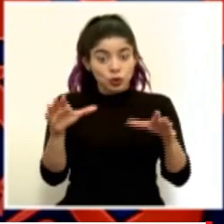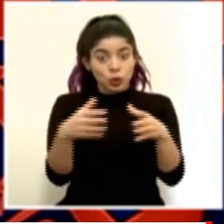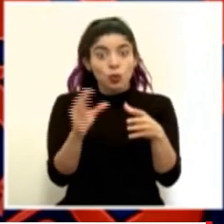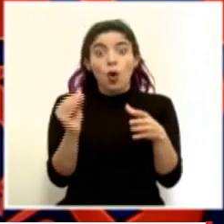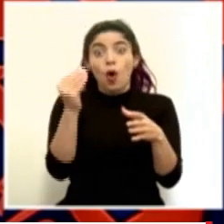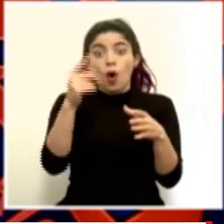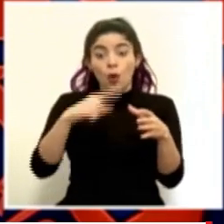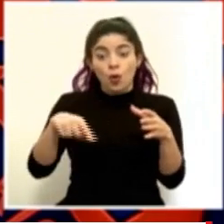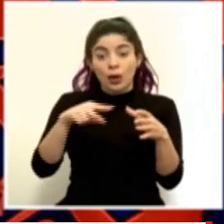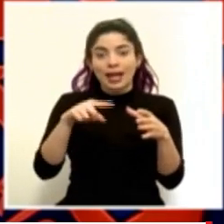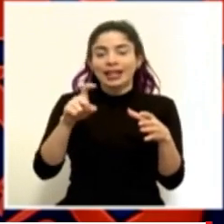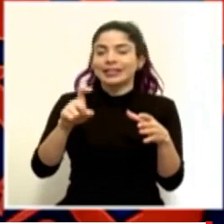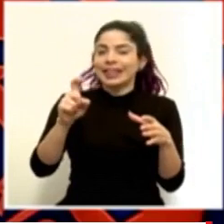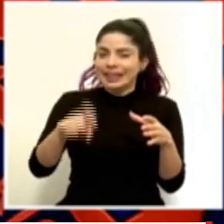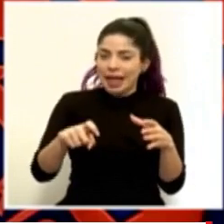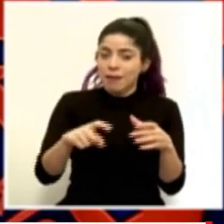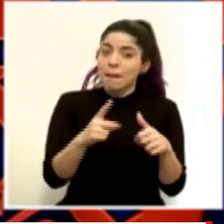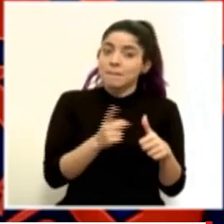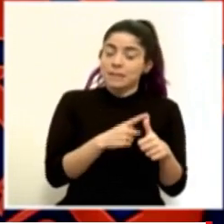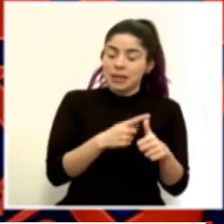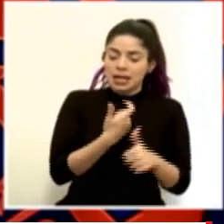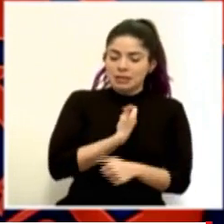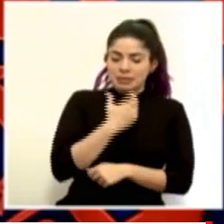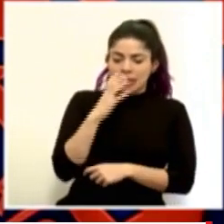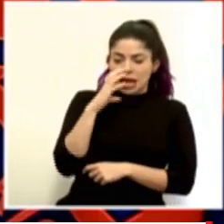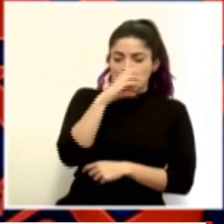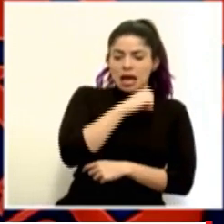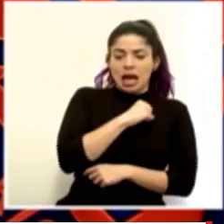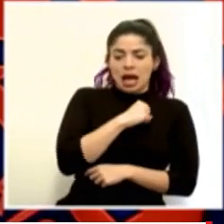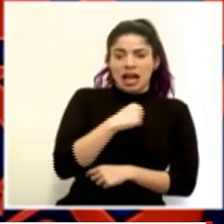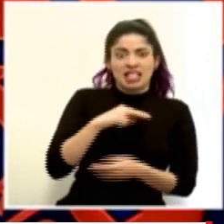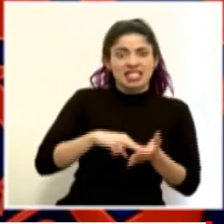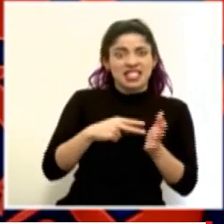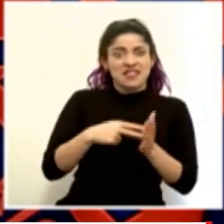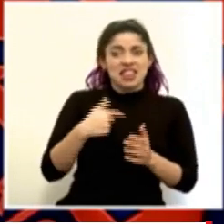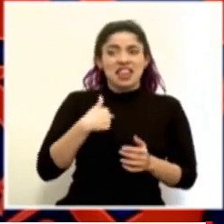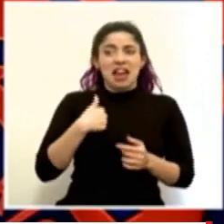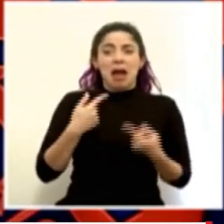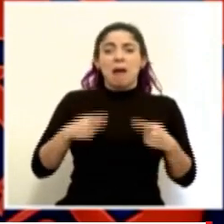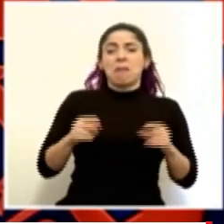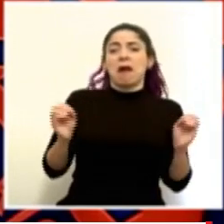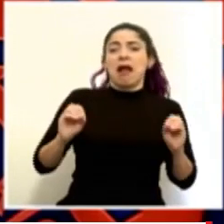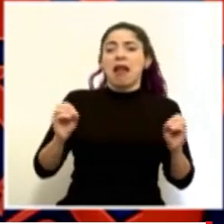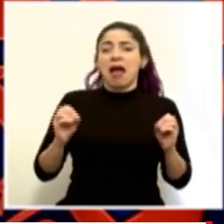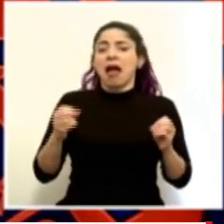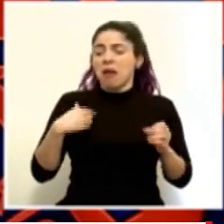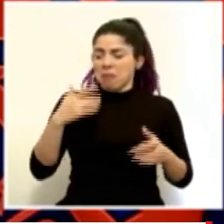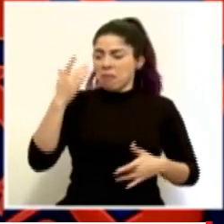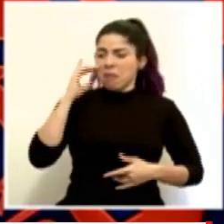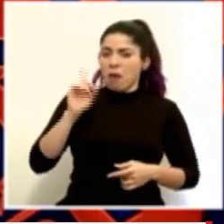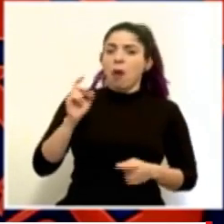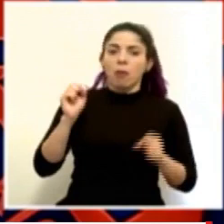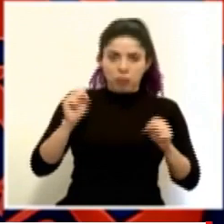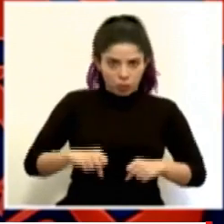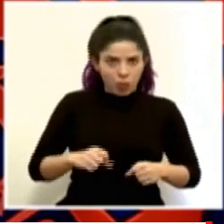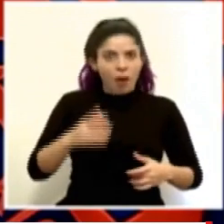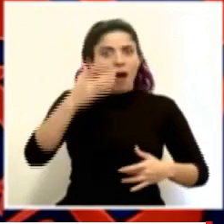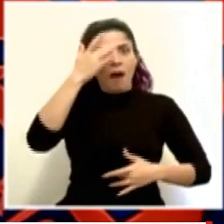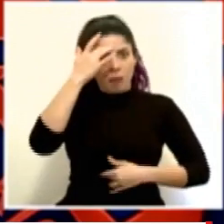de jóvenes tiene que primero darse cuenta que no son a prueba de bala. También se pueden enfermar,